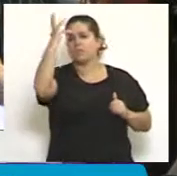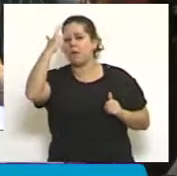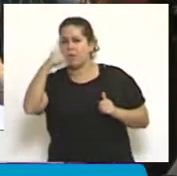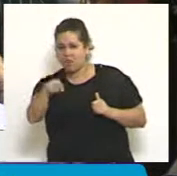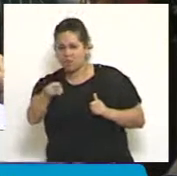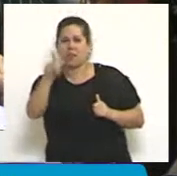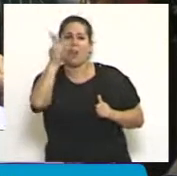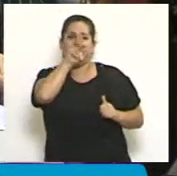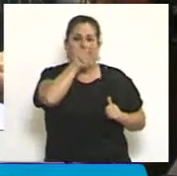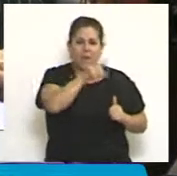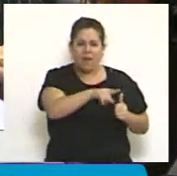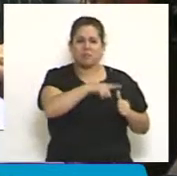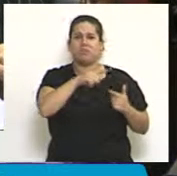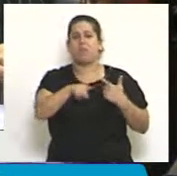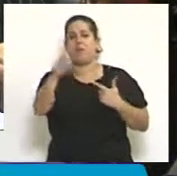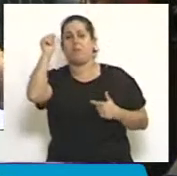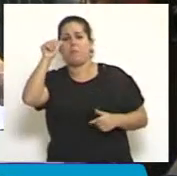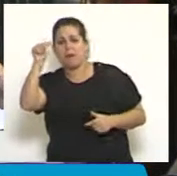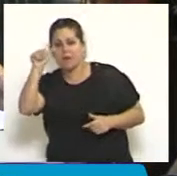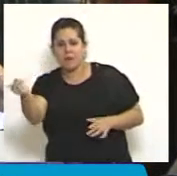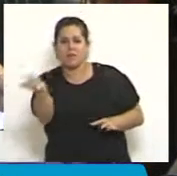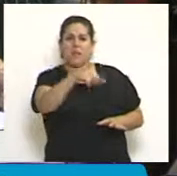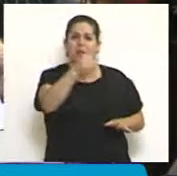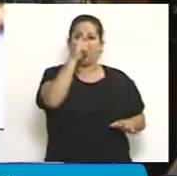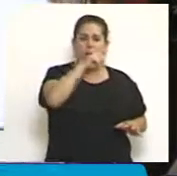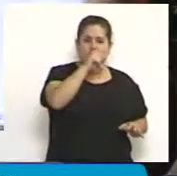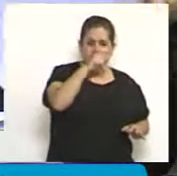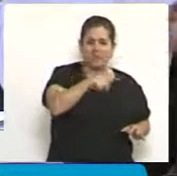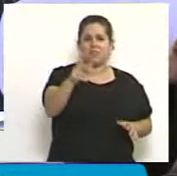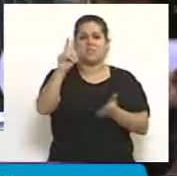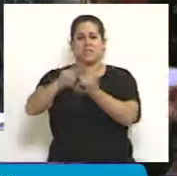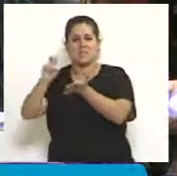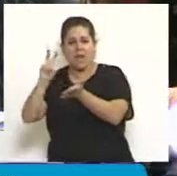aún no hayan sido transferidos a la jurisdicción de dicha ciudad.